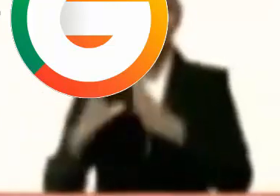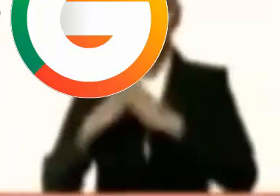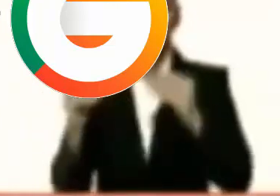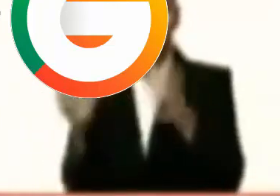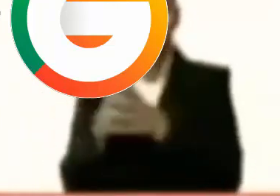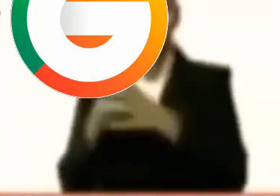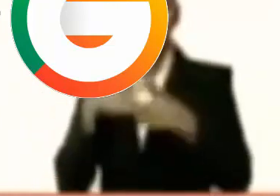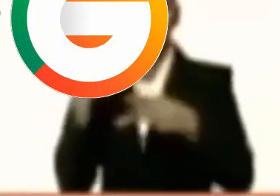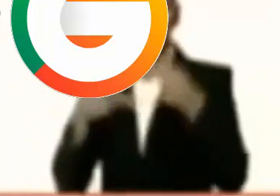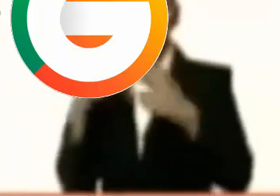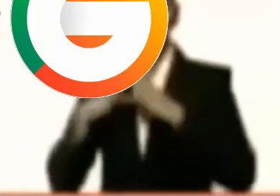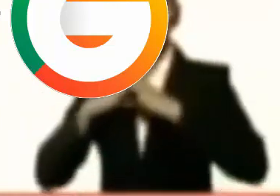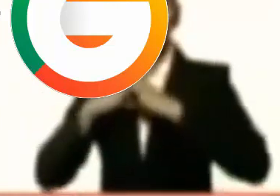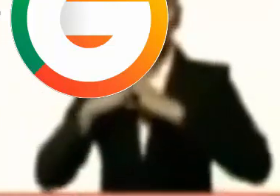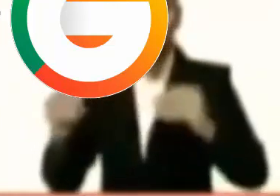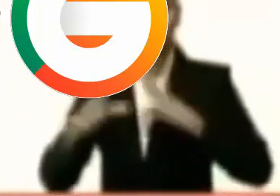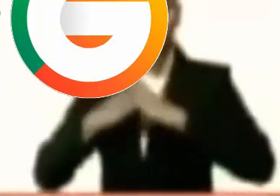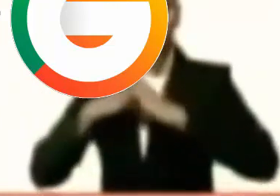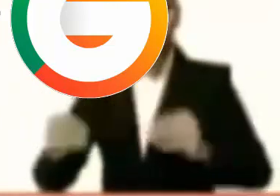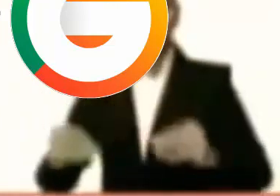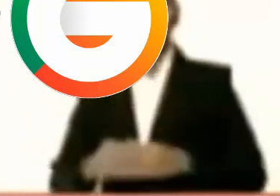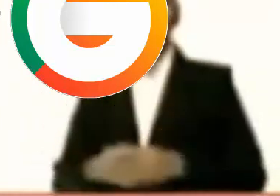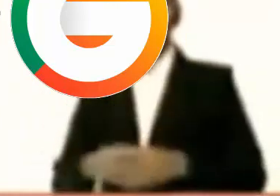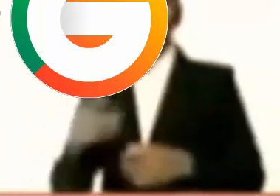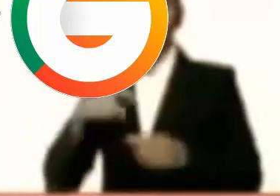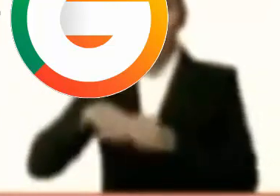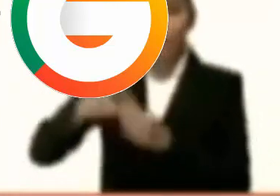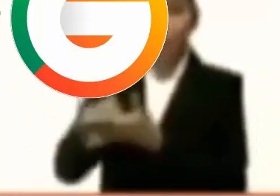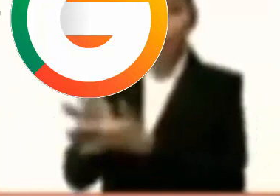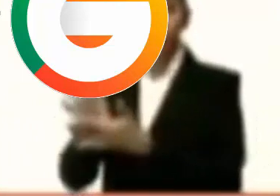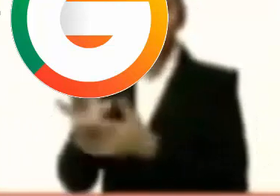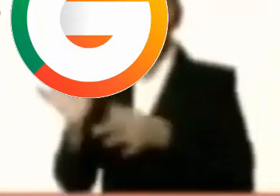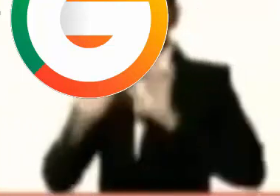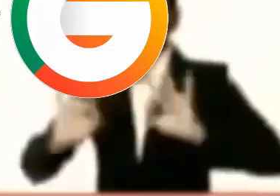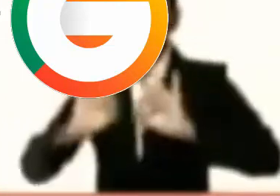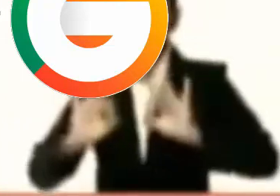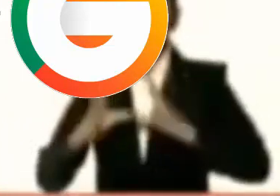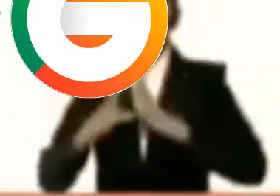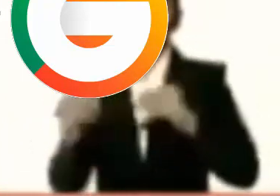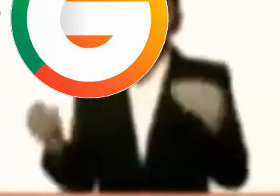sectores políticos, todos, todos, sin exclusión de nadie.